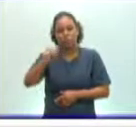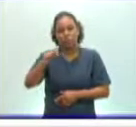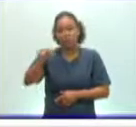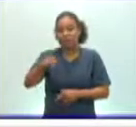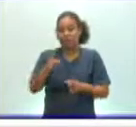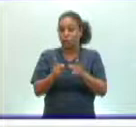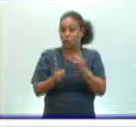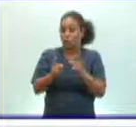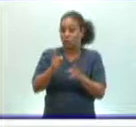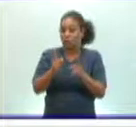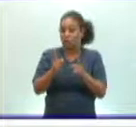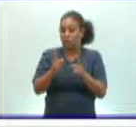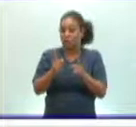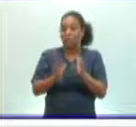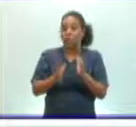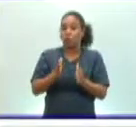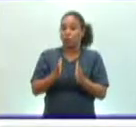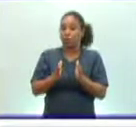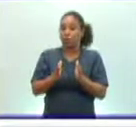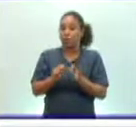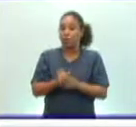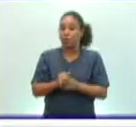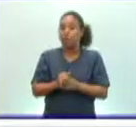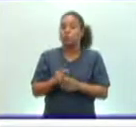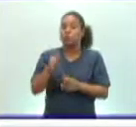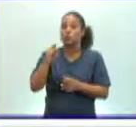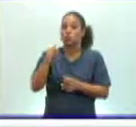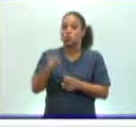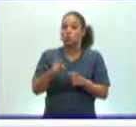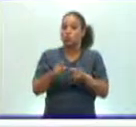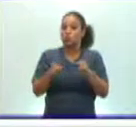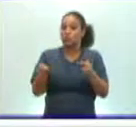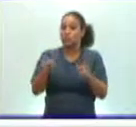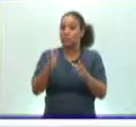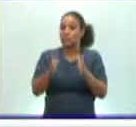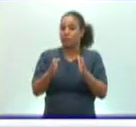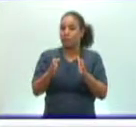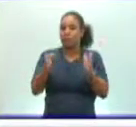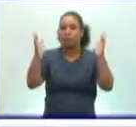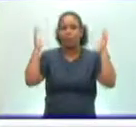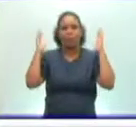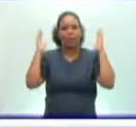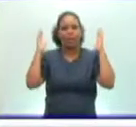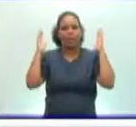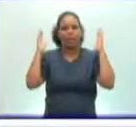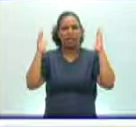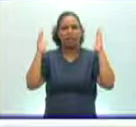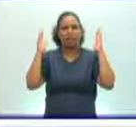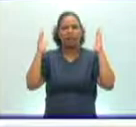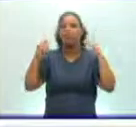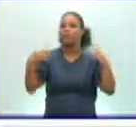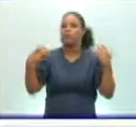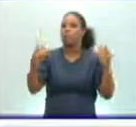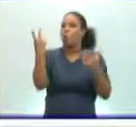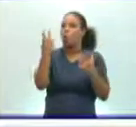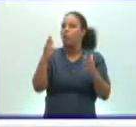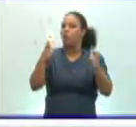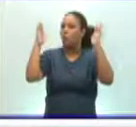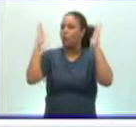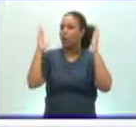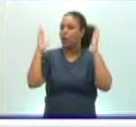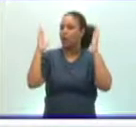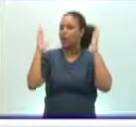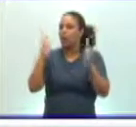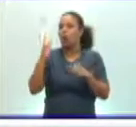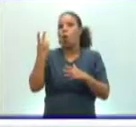segmentos correspondientes son segmentos correspondientes de una paralela, de dos paralelas o